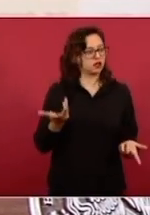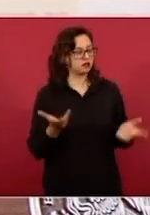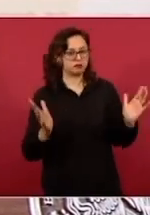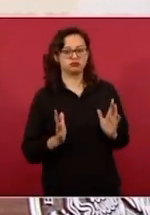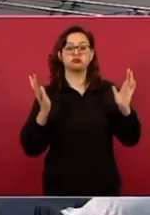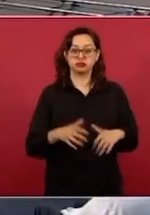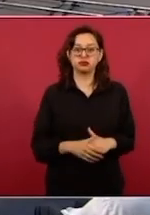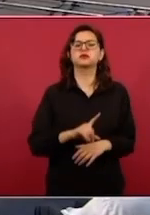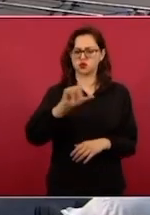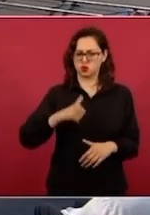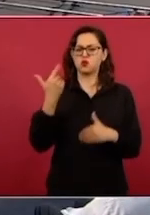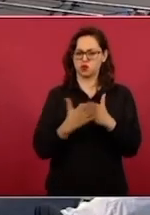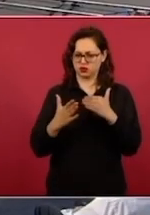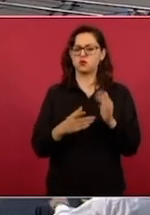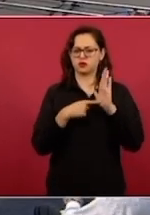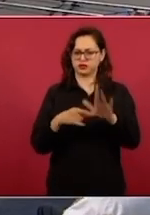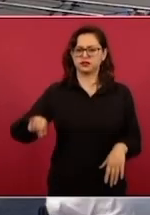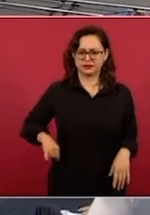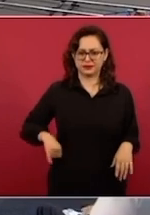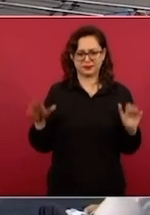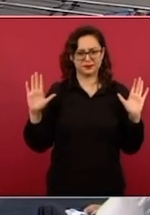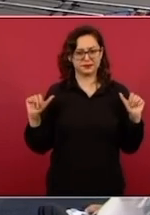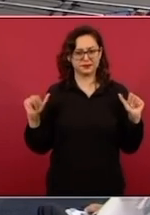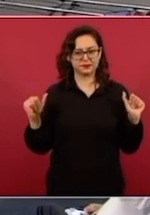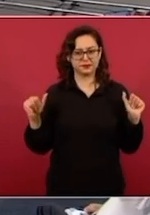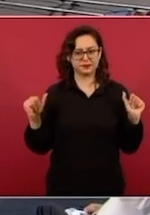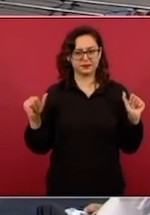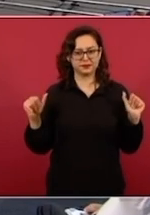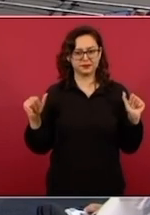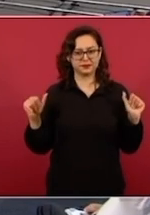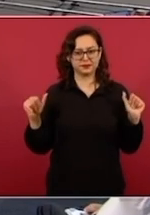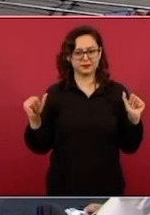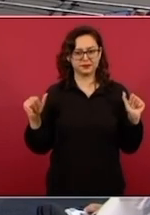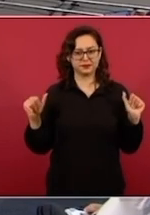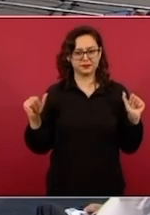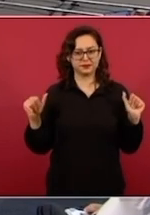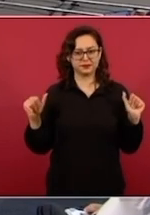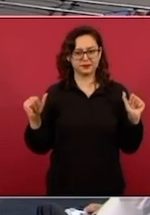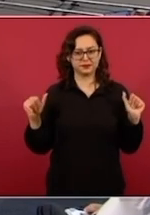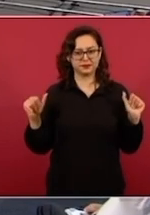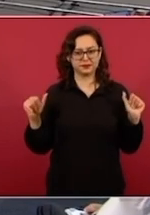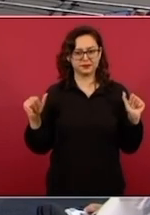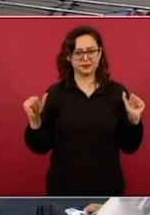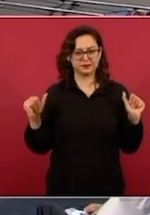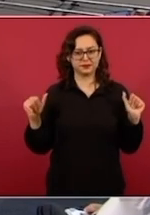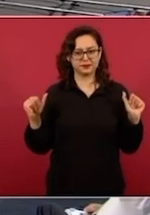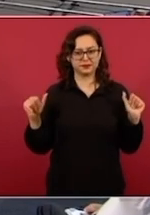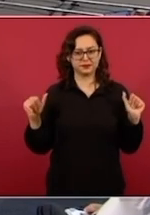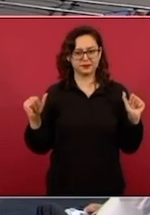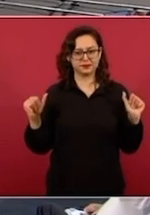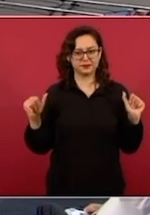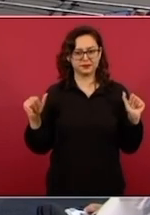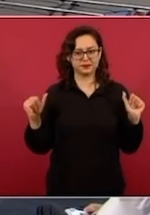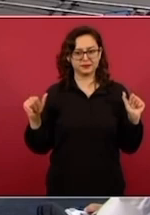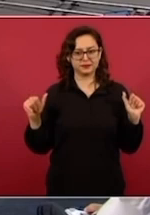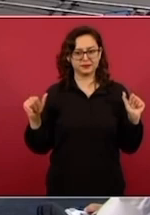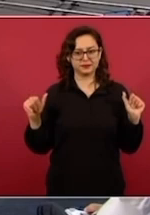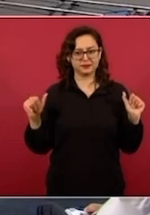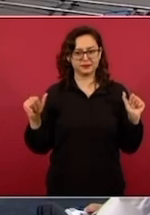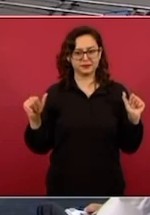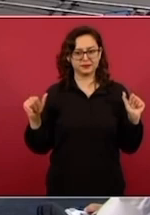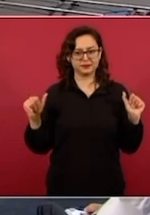pero es interesante adiós ya tiene un nuevo enemigo el imperio de los medios el